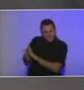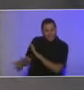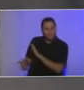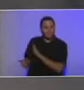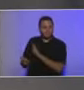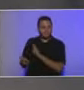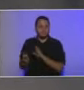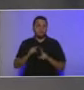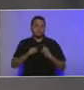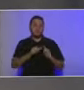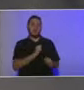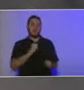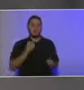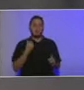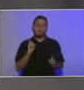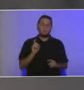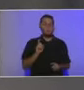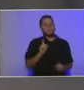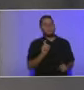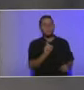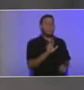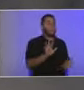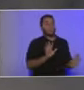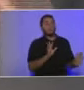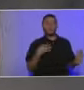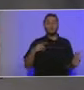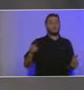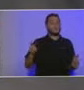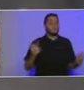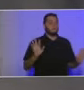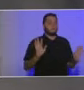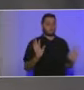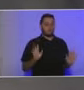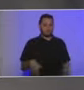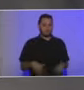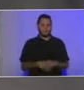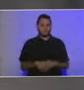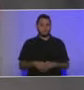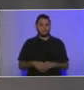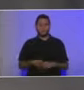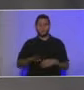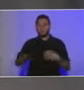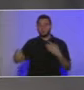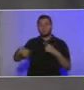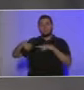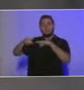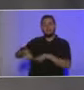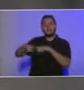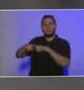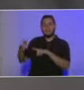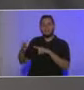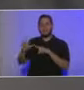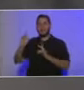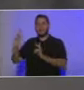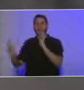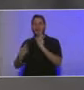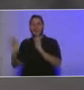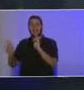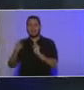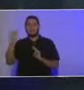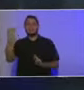aquí aparentemente depende del conocimiento de la gente que intervino, la gente es el testigo aquí. Si él vio al